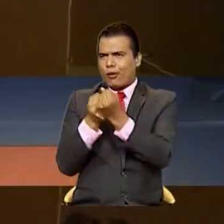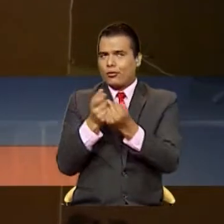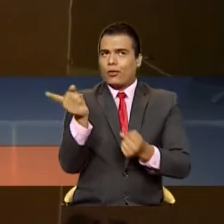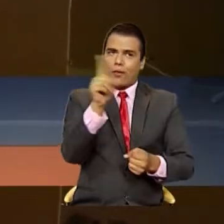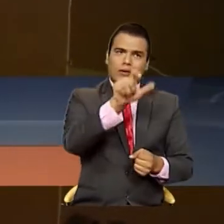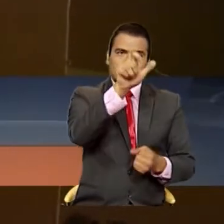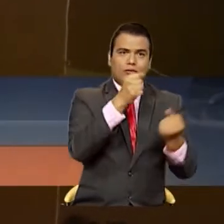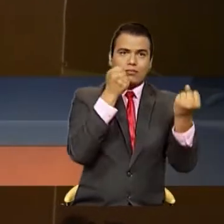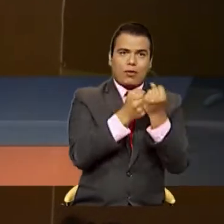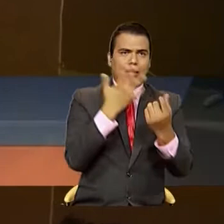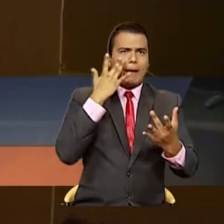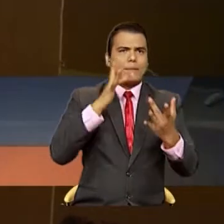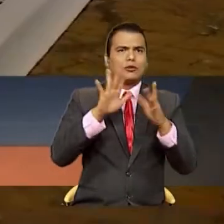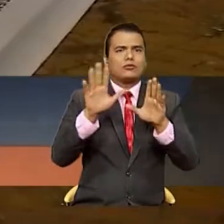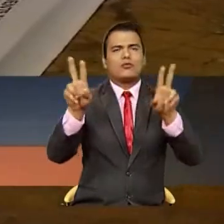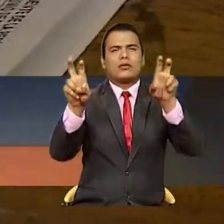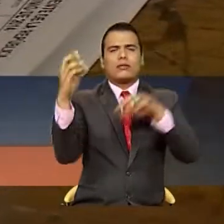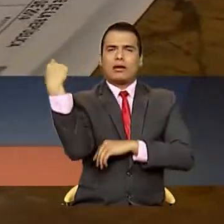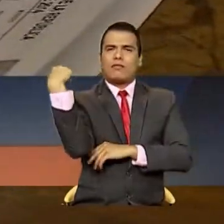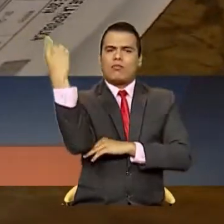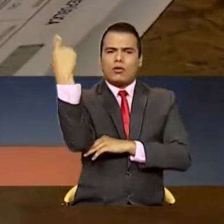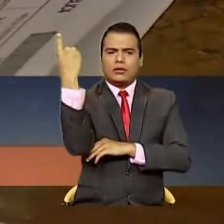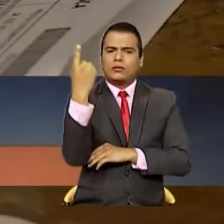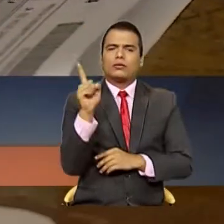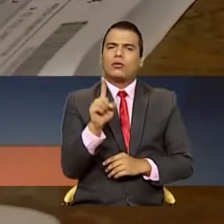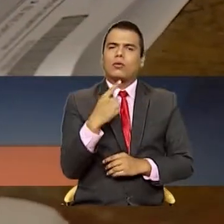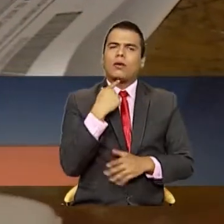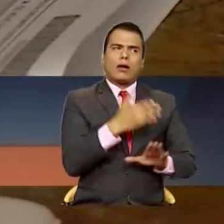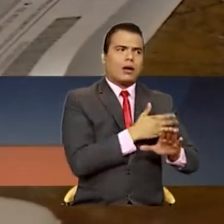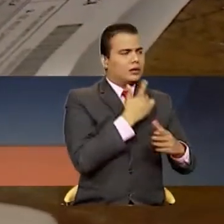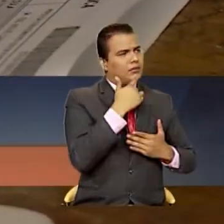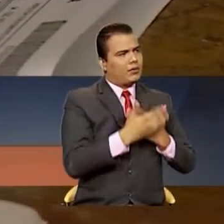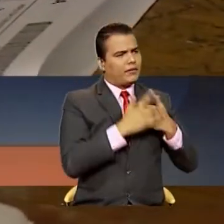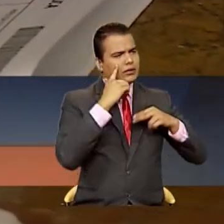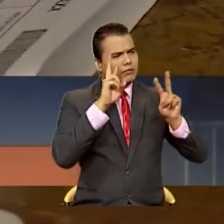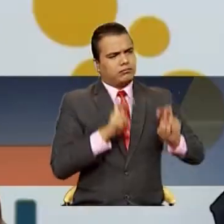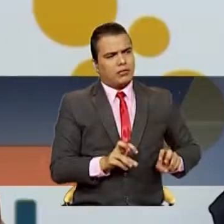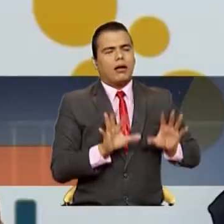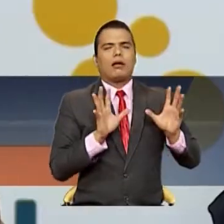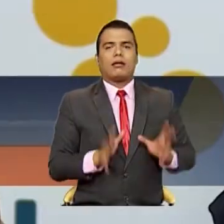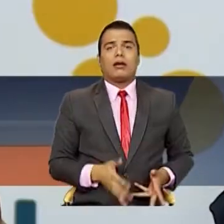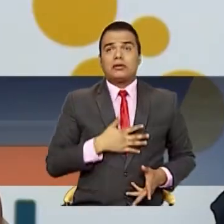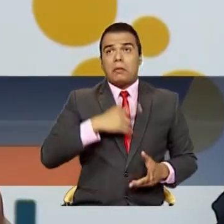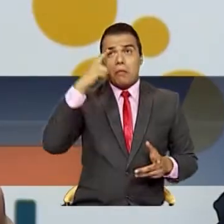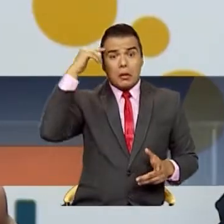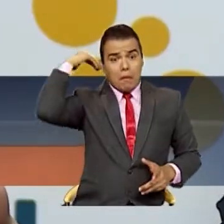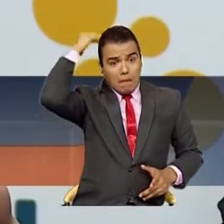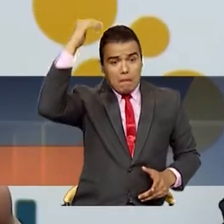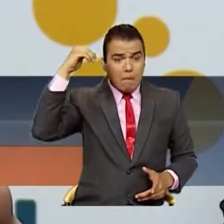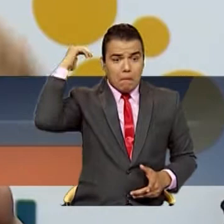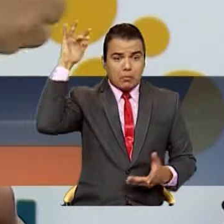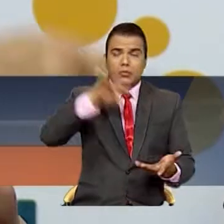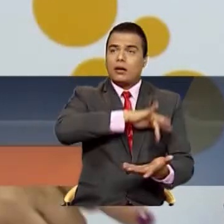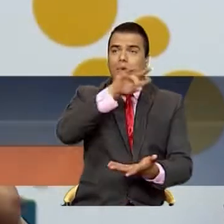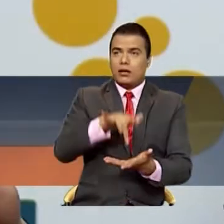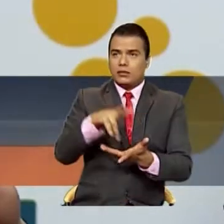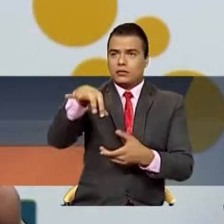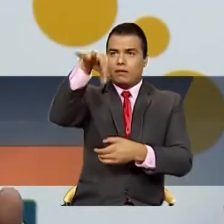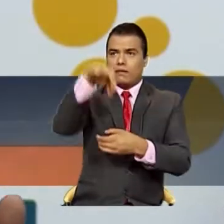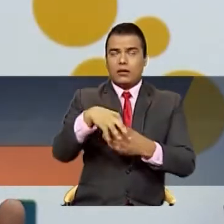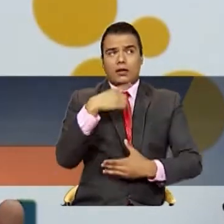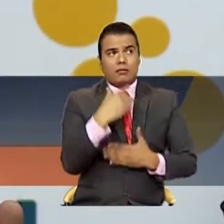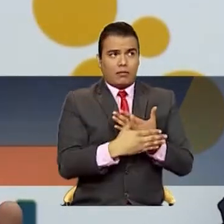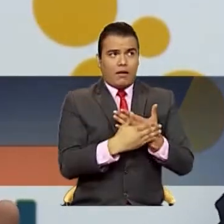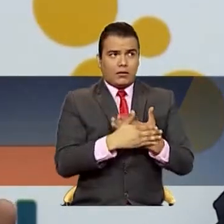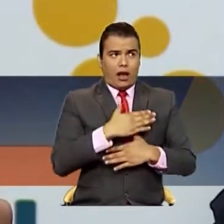por una cuestión política. Votar bien es votar informadamente. Eso es no tener ningún tipo de información e ir a votar porque me dijeron que vote por tal,